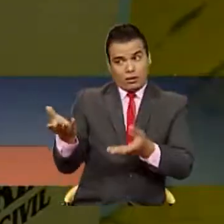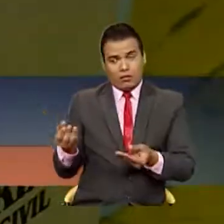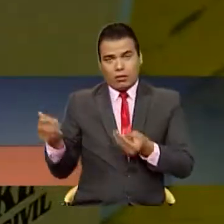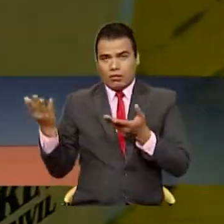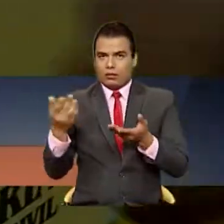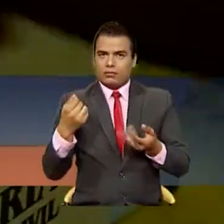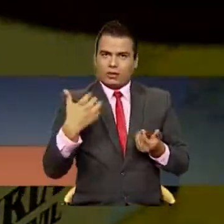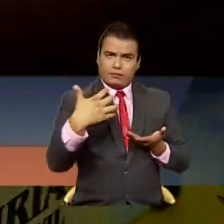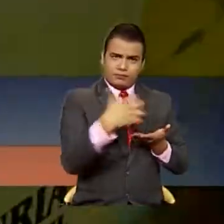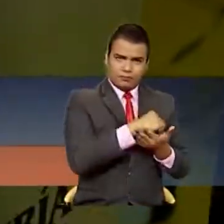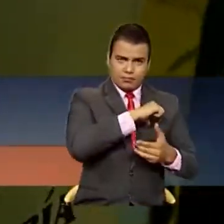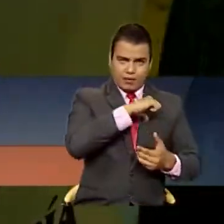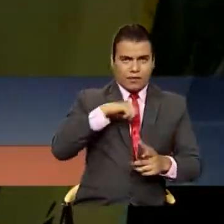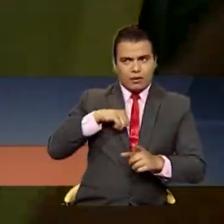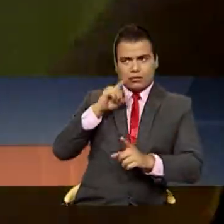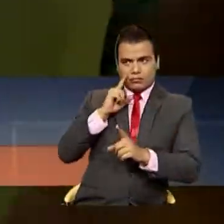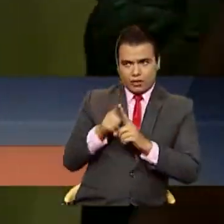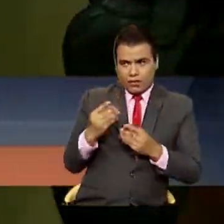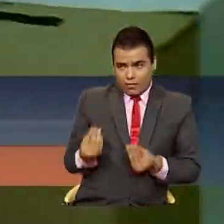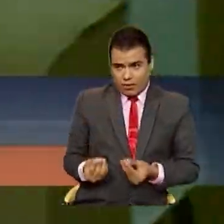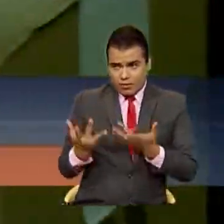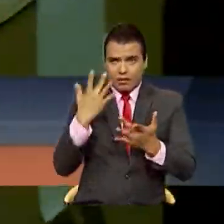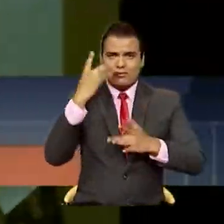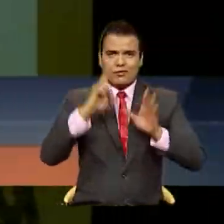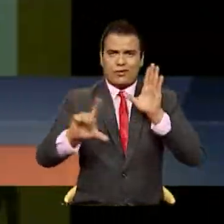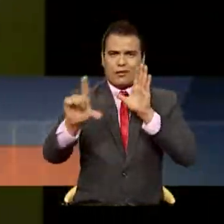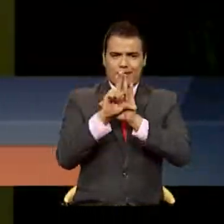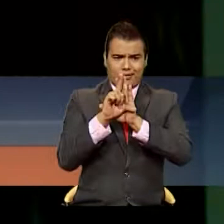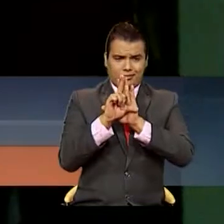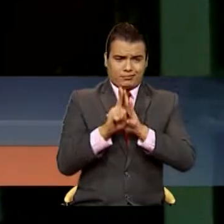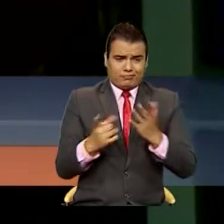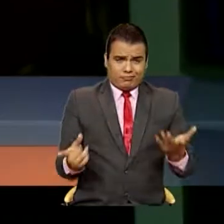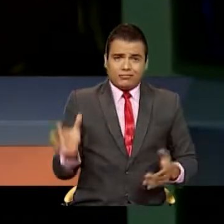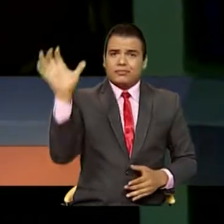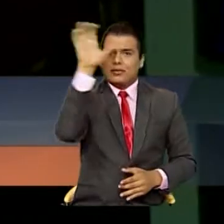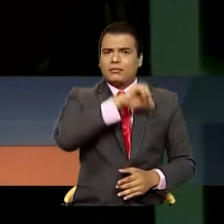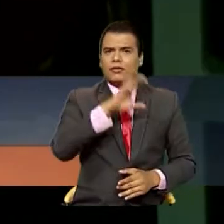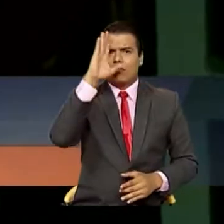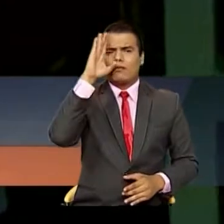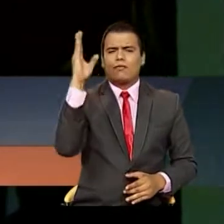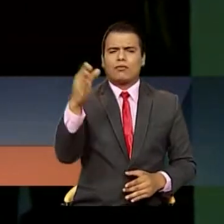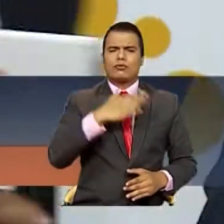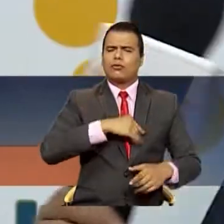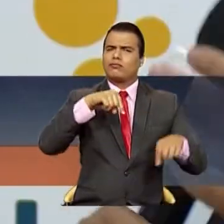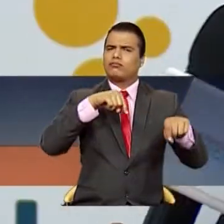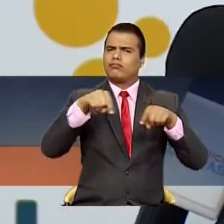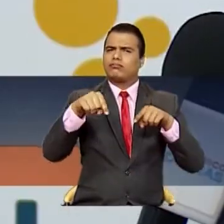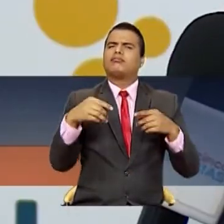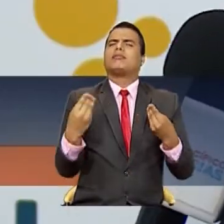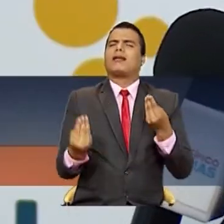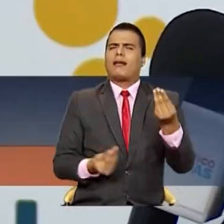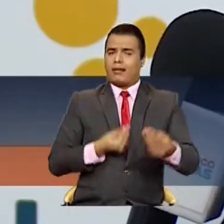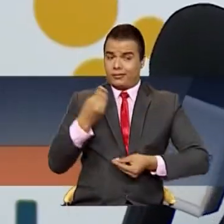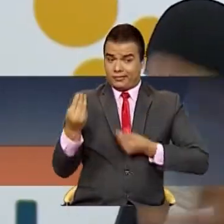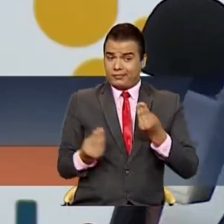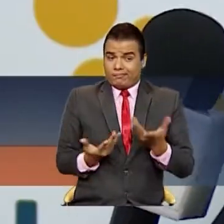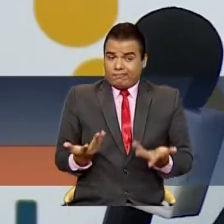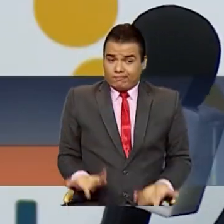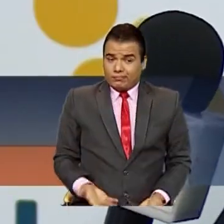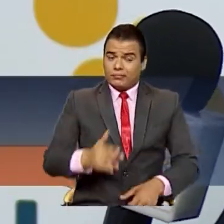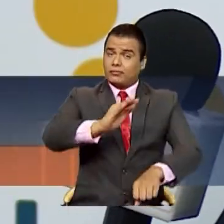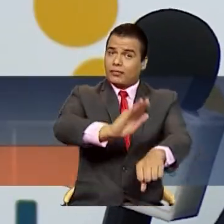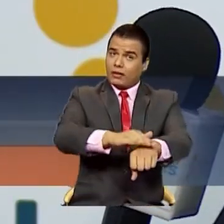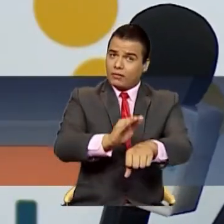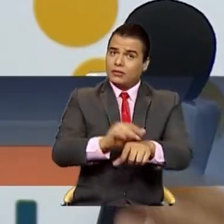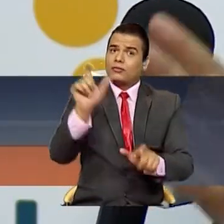privados para hacer algo que no es legal, pues ¿qué vas a hacer cuando tengas el poder y estés gobernando? El llamado a la comunidad es no vendan